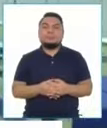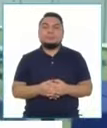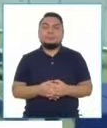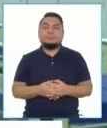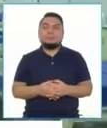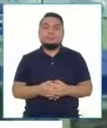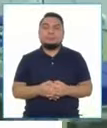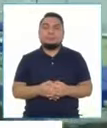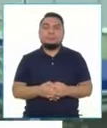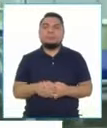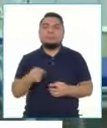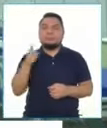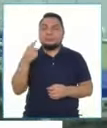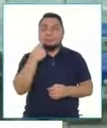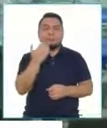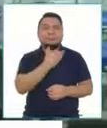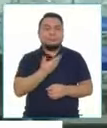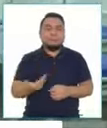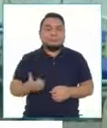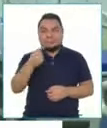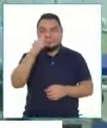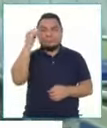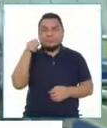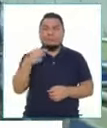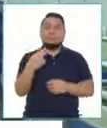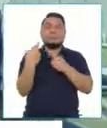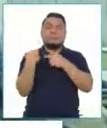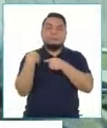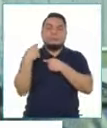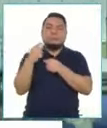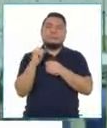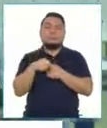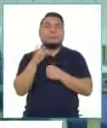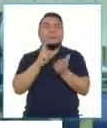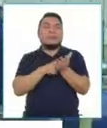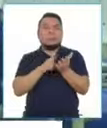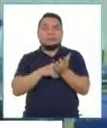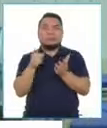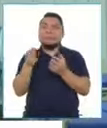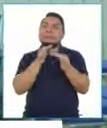Dialoga el presidente de la República con los encargados de